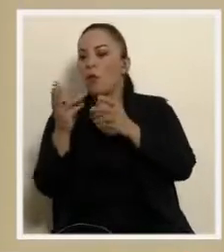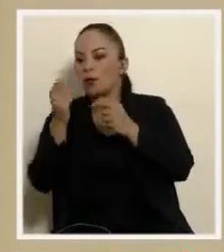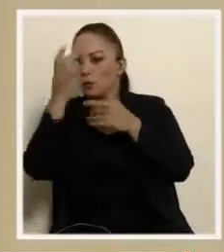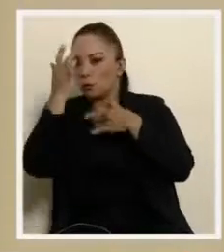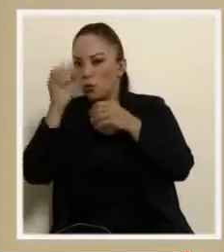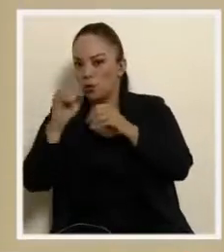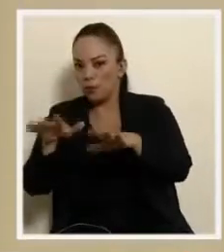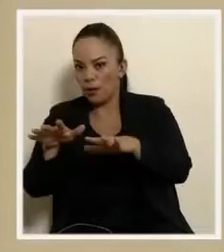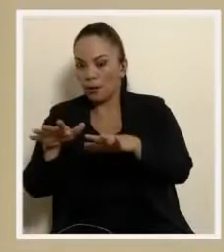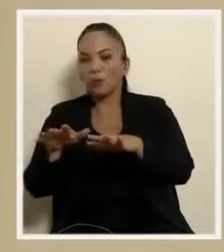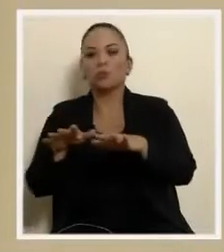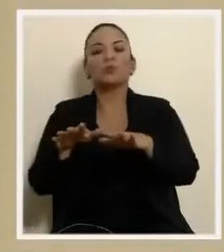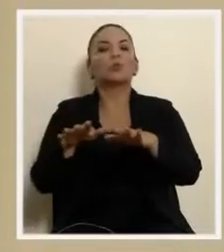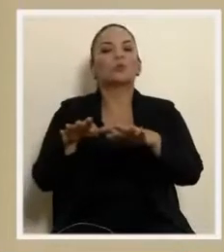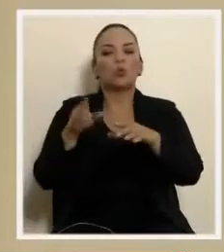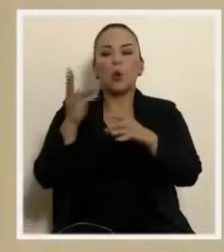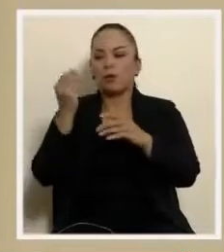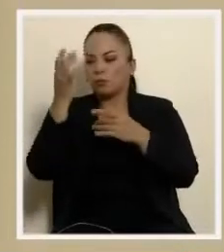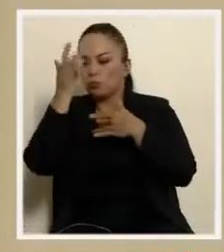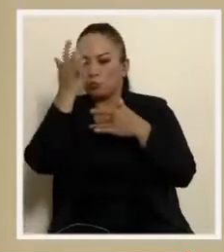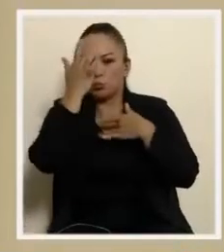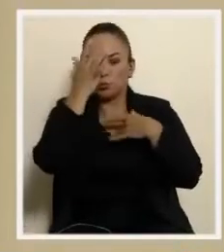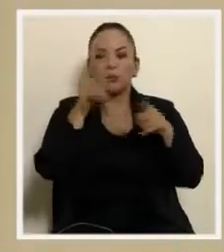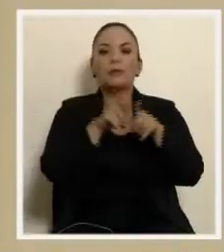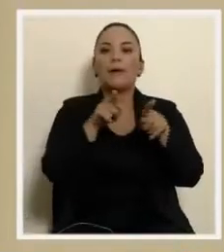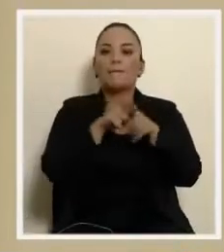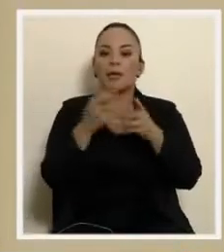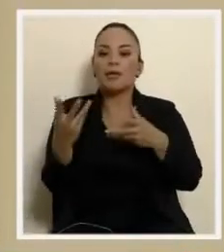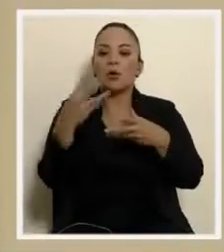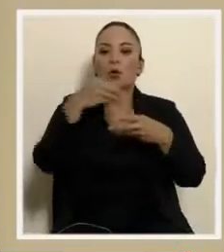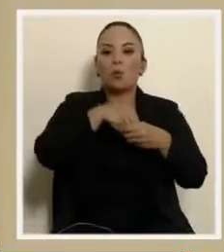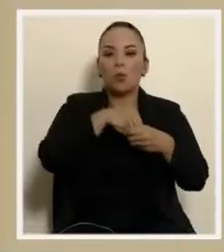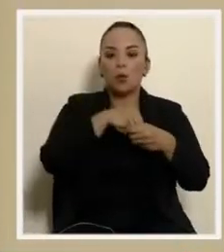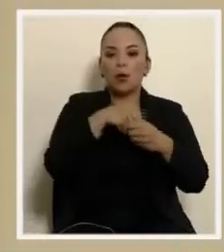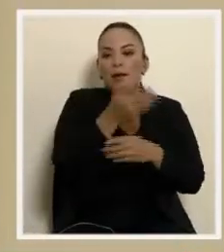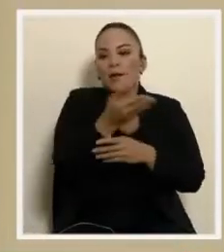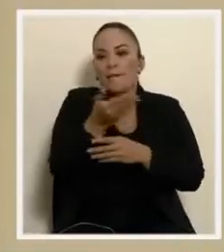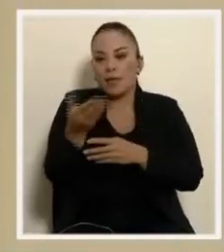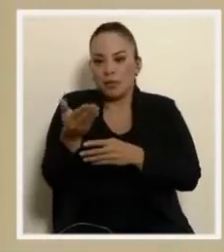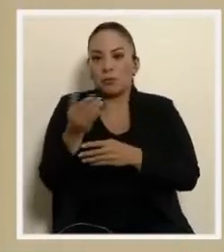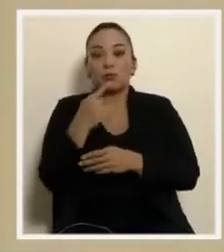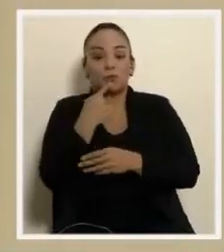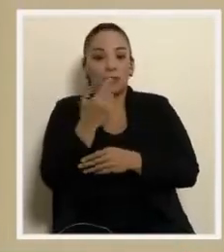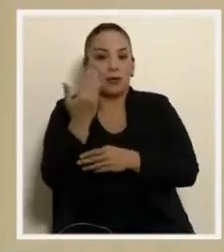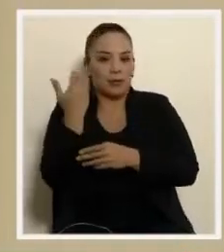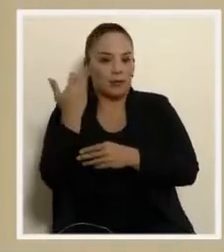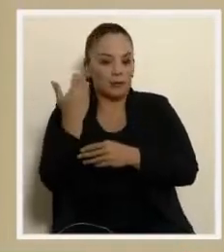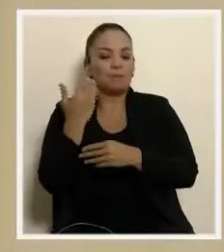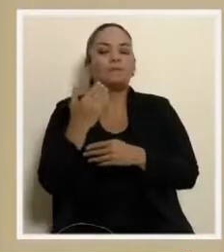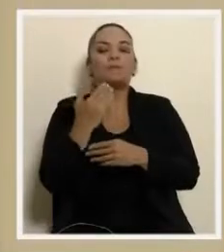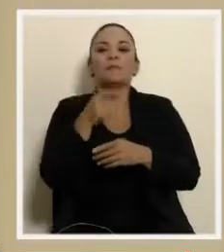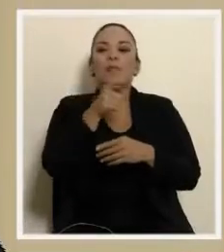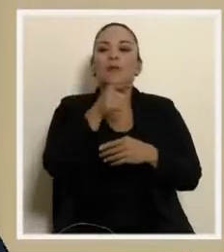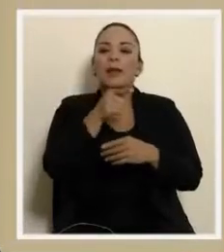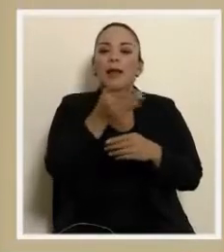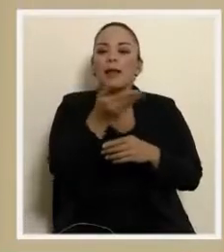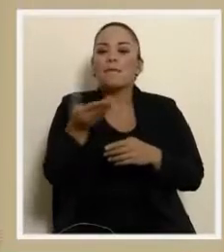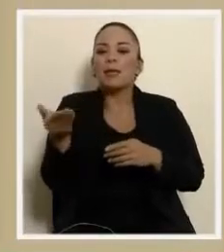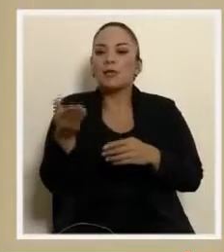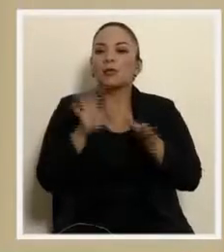de casos, sino también que incorpora elementos, como lo he mencionado en otros momentos, que tienen que ver con